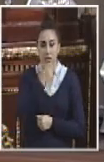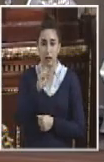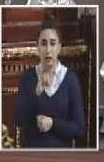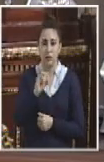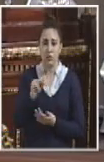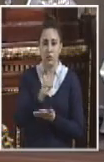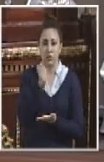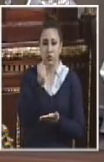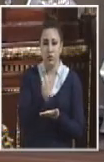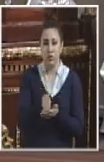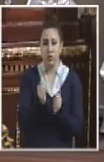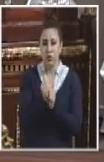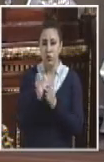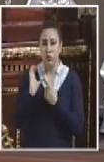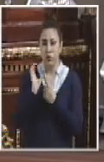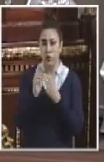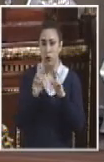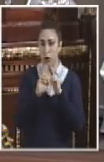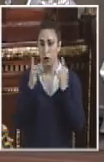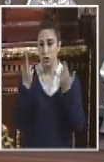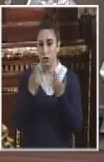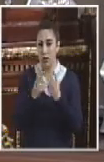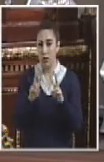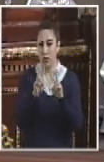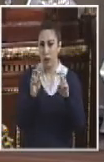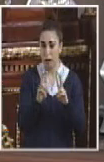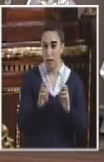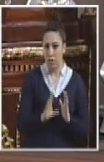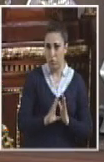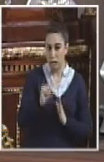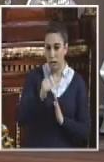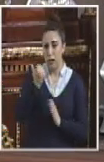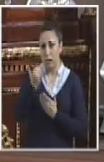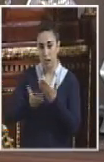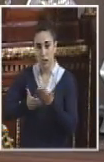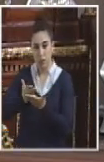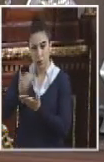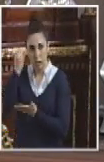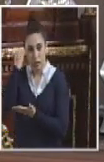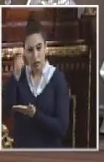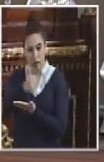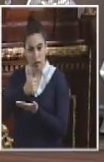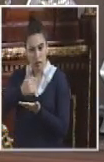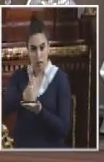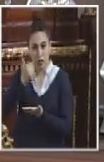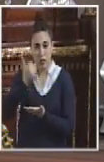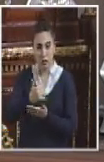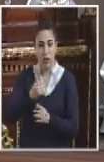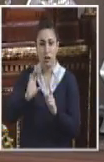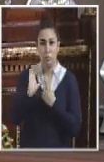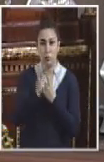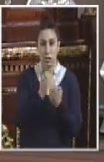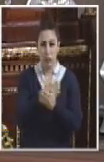análisis y dictamen a las Comisiones Unidas de Puntos Constitucionales e Iniciativas Ciudadanas y a la de Educación.